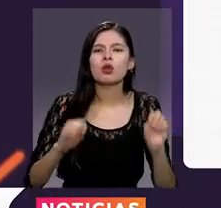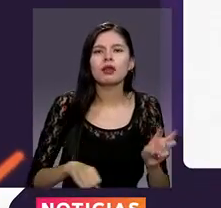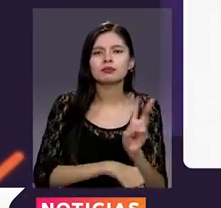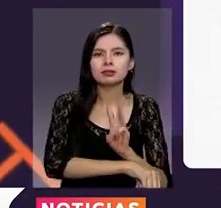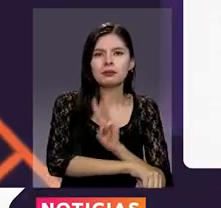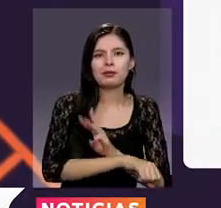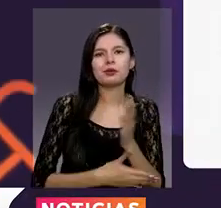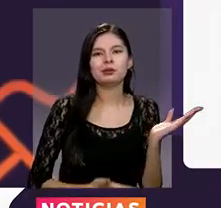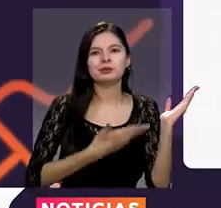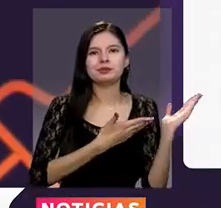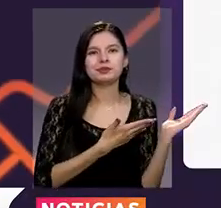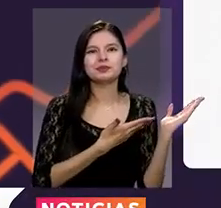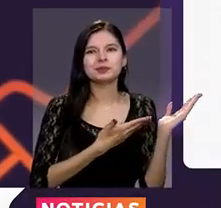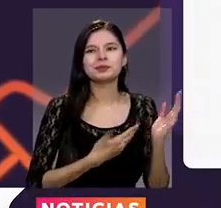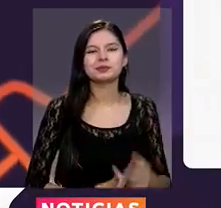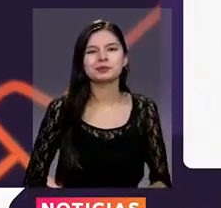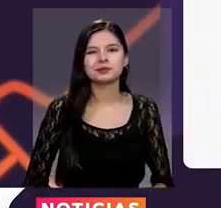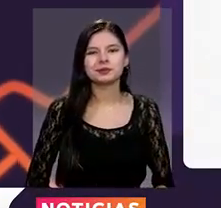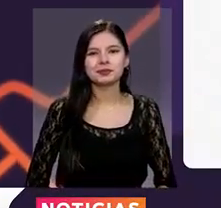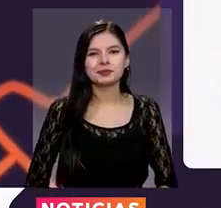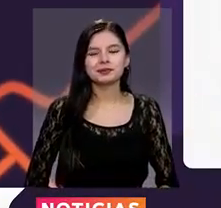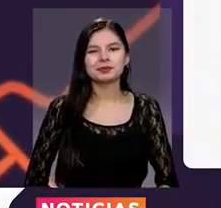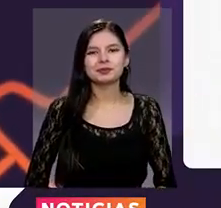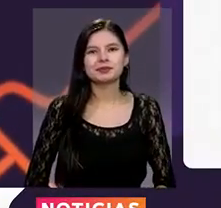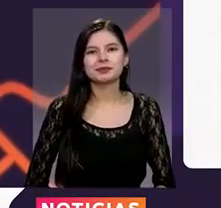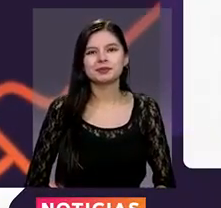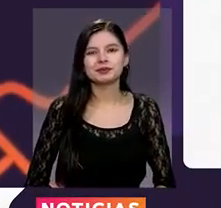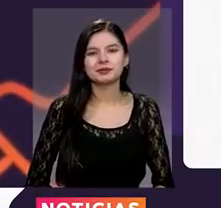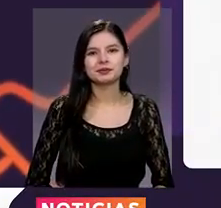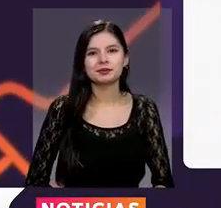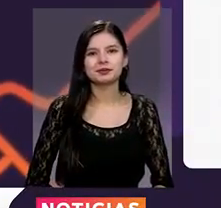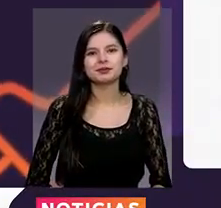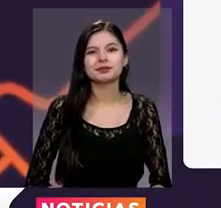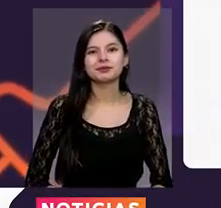ingresar a la página web www.soachaeducativa.edu.co.